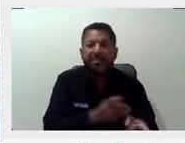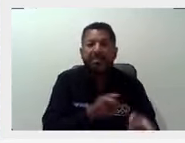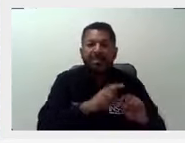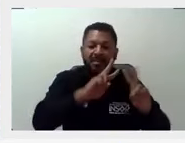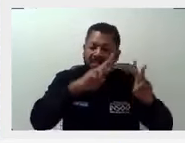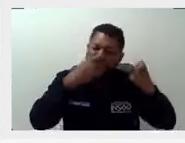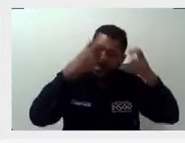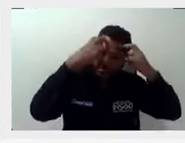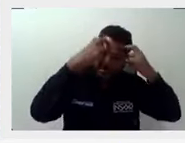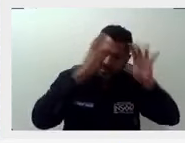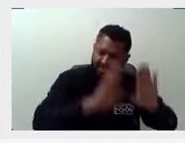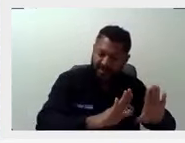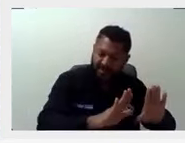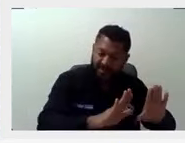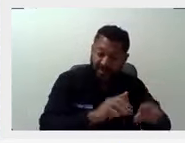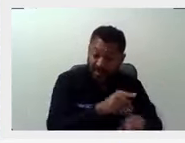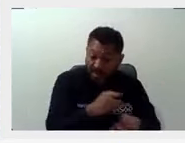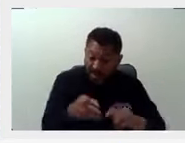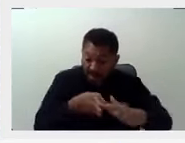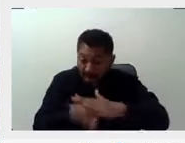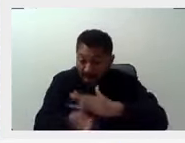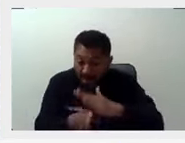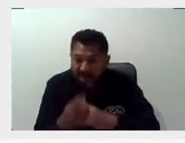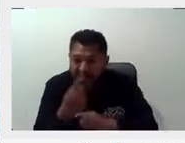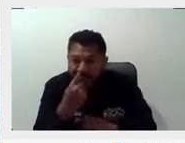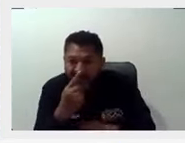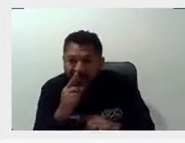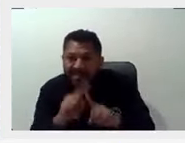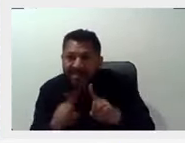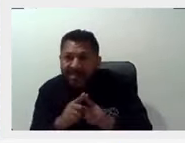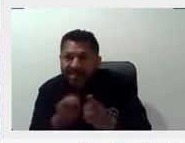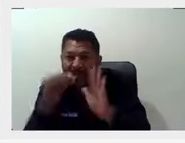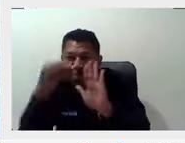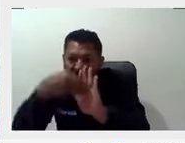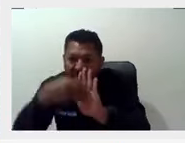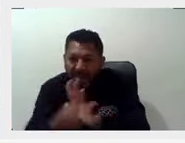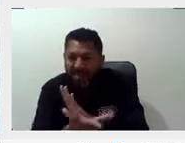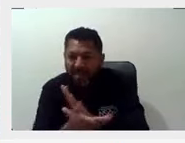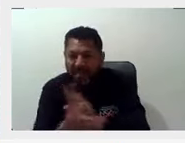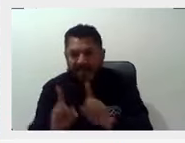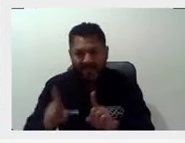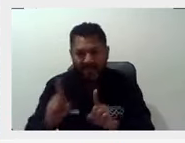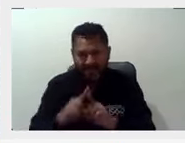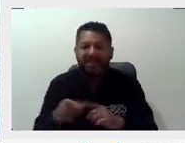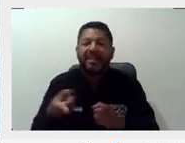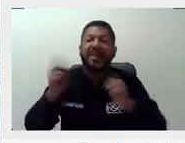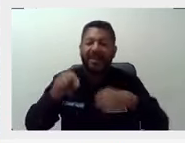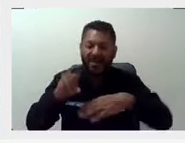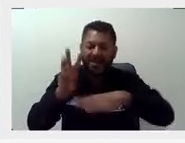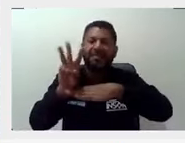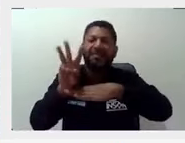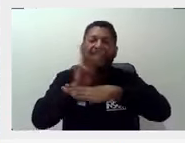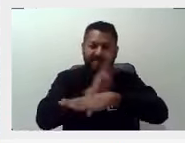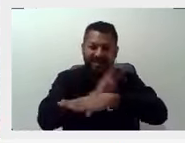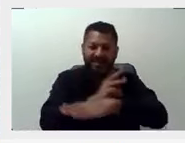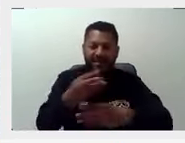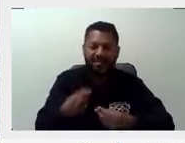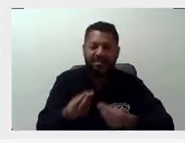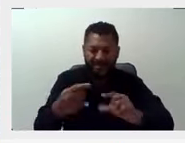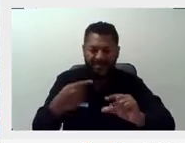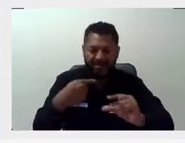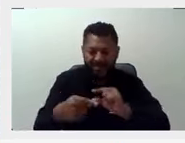y desde allí pueden entrar y poder mirar su contenido. También le vamos a dejar el link aquí para que puedan entrar y